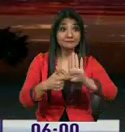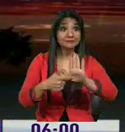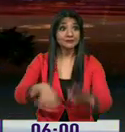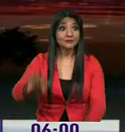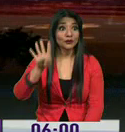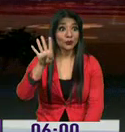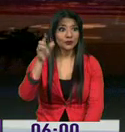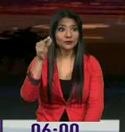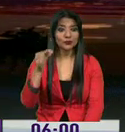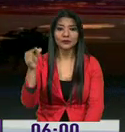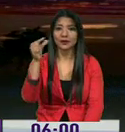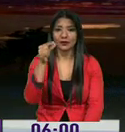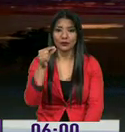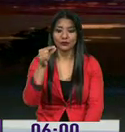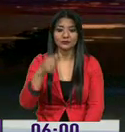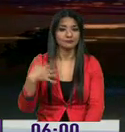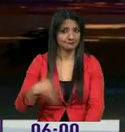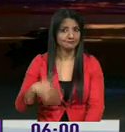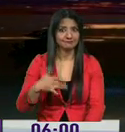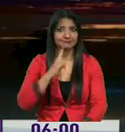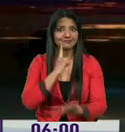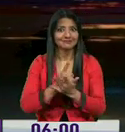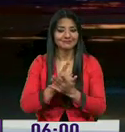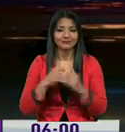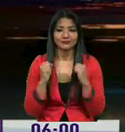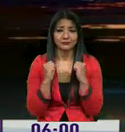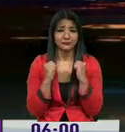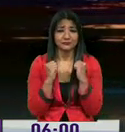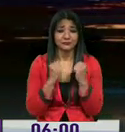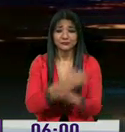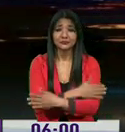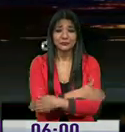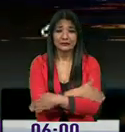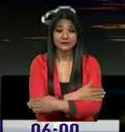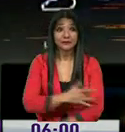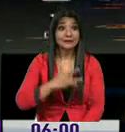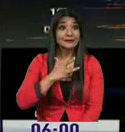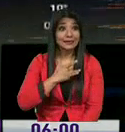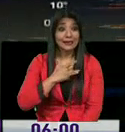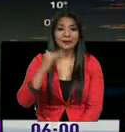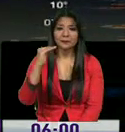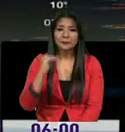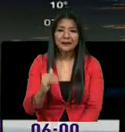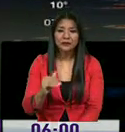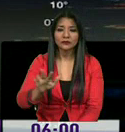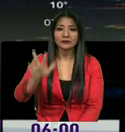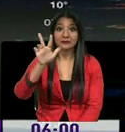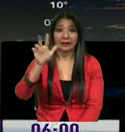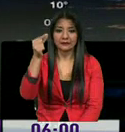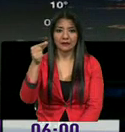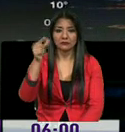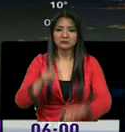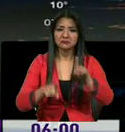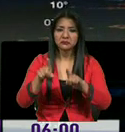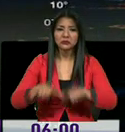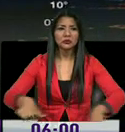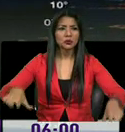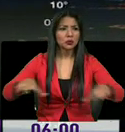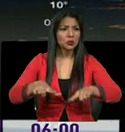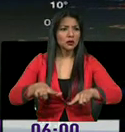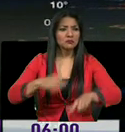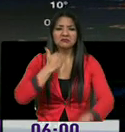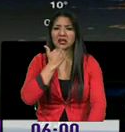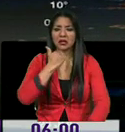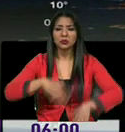grados centígrados. Vaya que está haciendo frío, Ali, ¿eh? Terrible. La sensación está en 3, algo de lluvias en algunos sectores, el clima